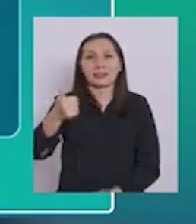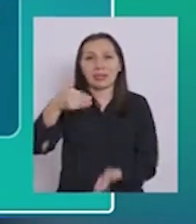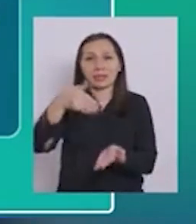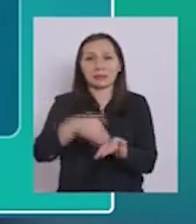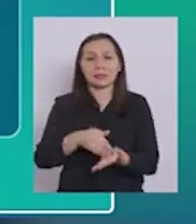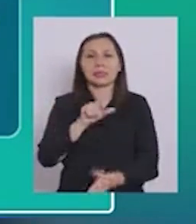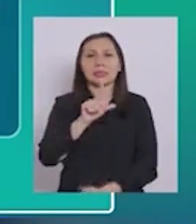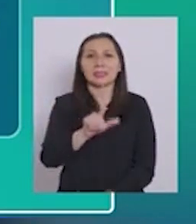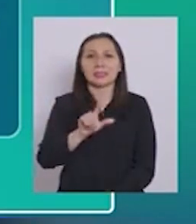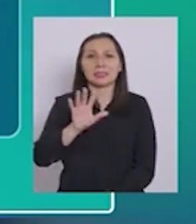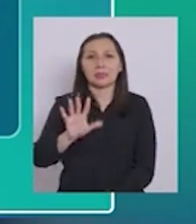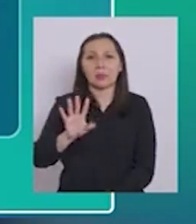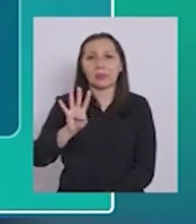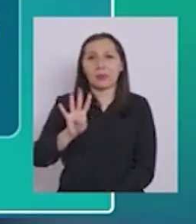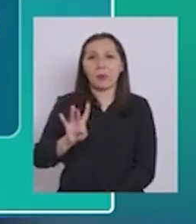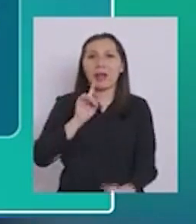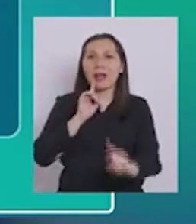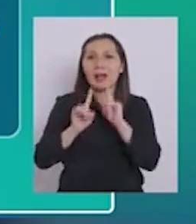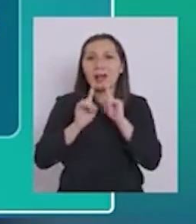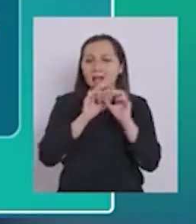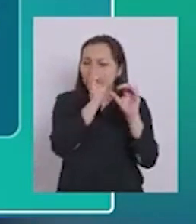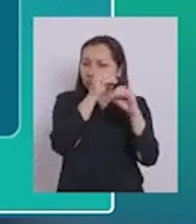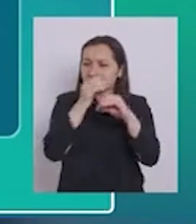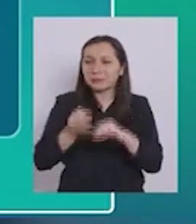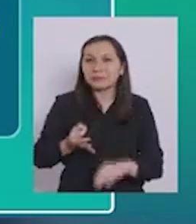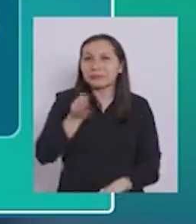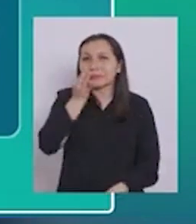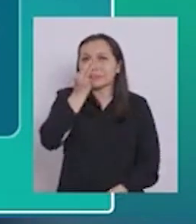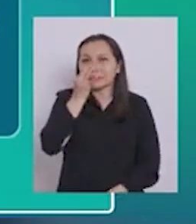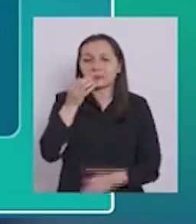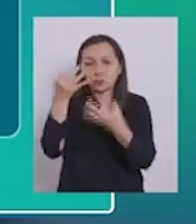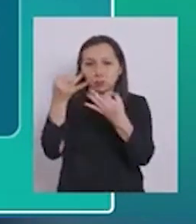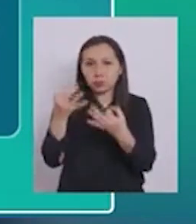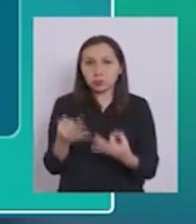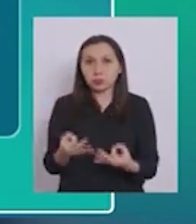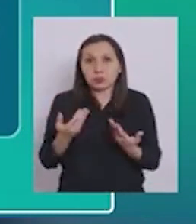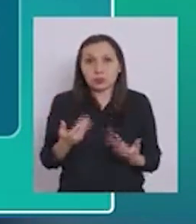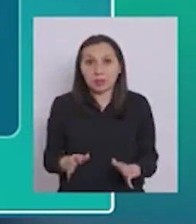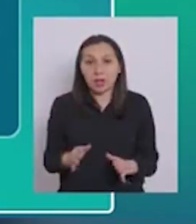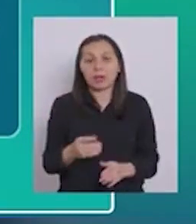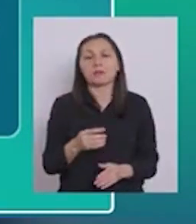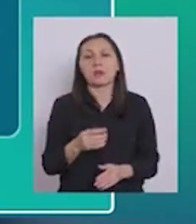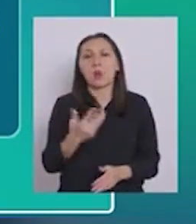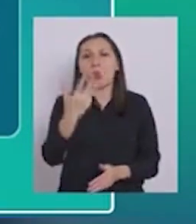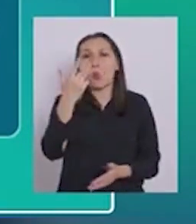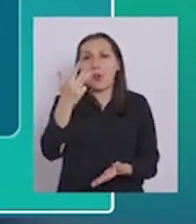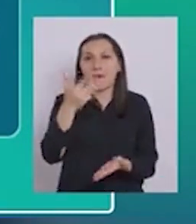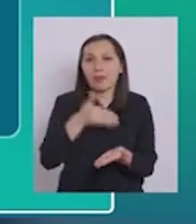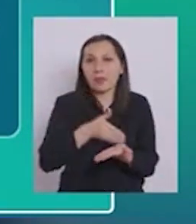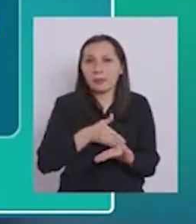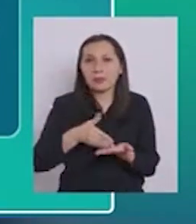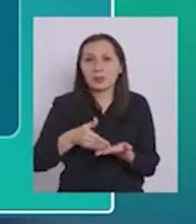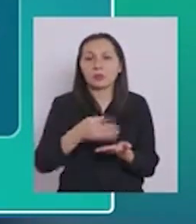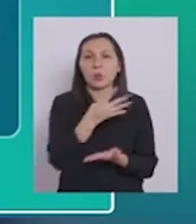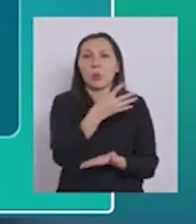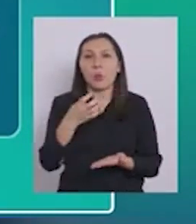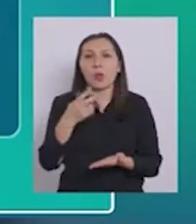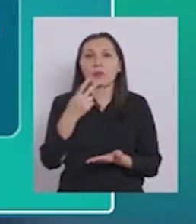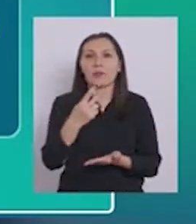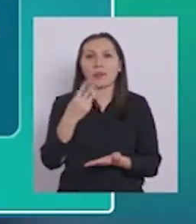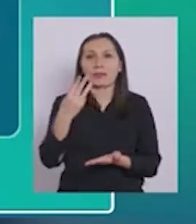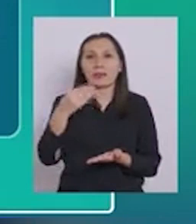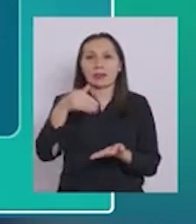de 56.754 exámenes alcanzando a la fecha un total de 9